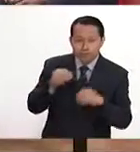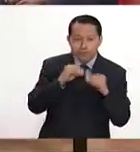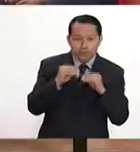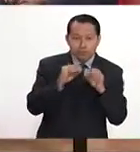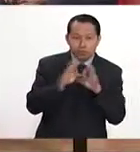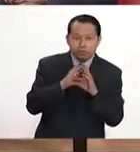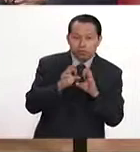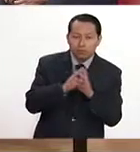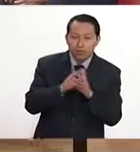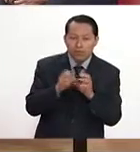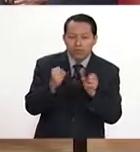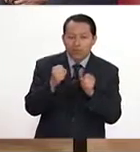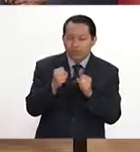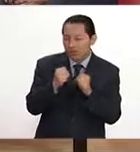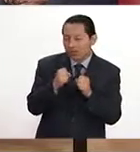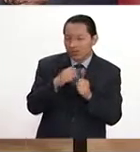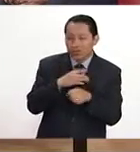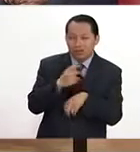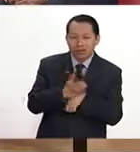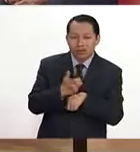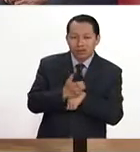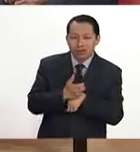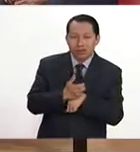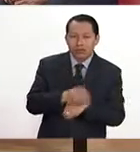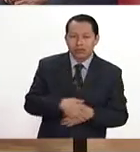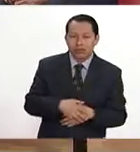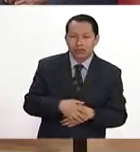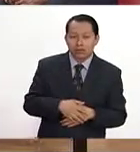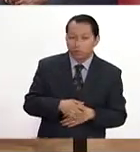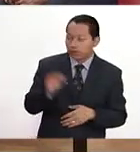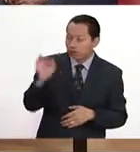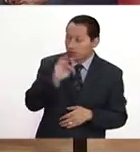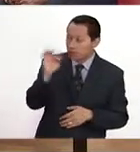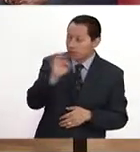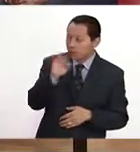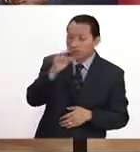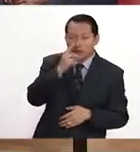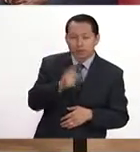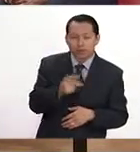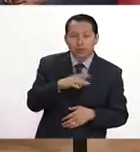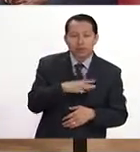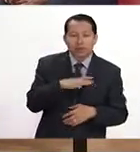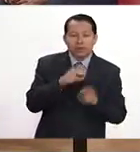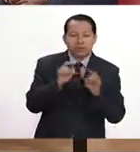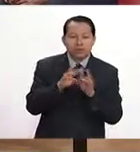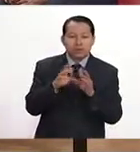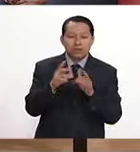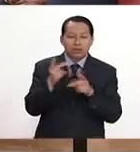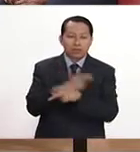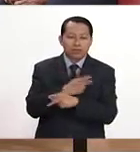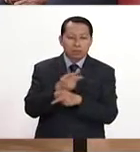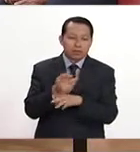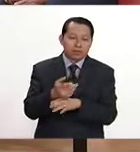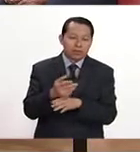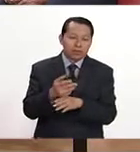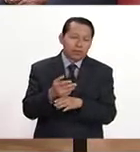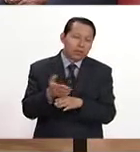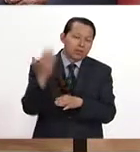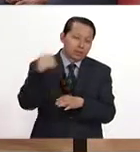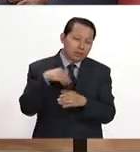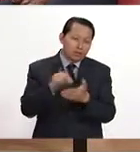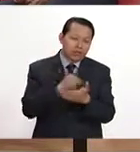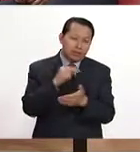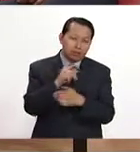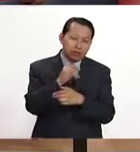podríamos decirla, forzada por Estados Unidos, ¿no? Exacto. Tal vez si se hubiera, digo, las circunstancias en las que se firmó el Telecán a